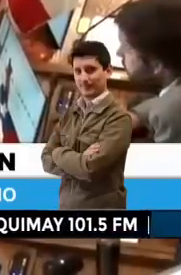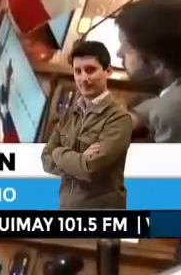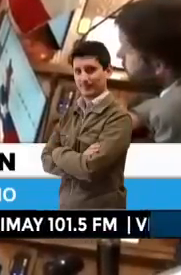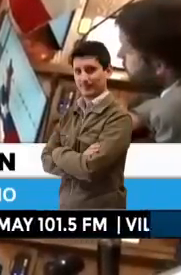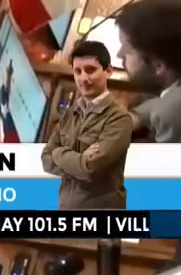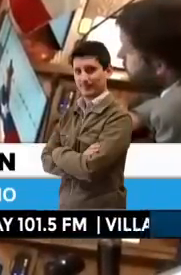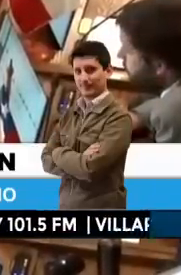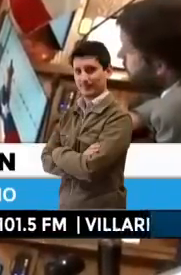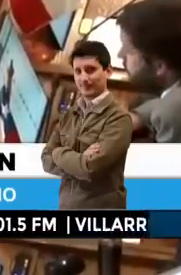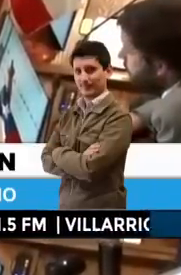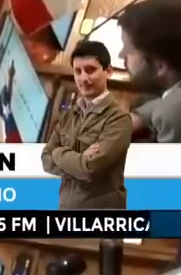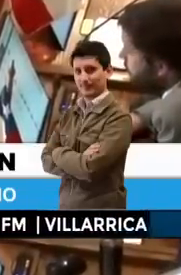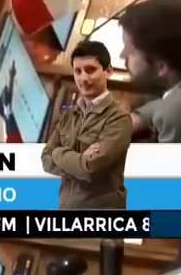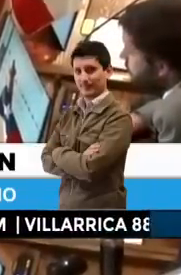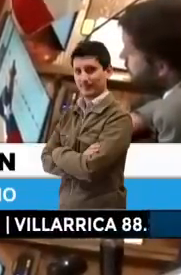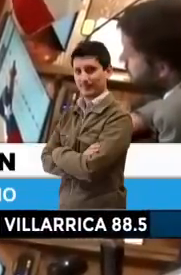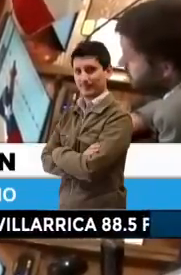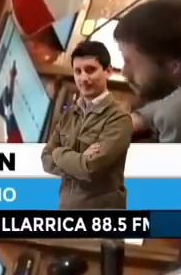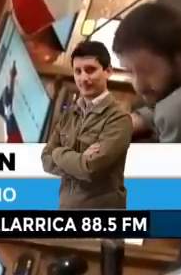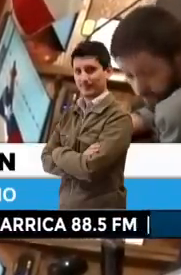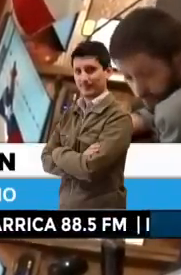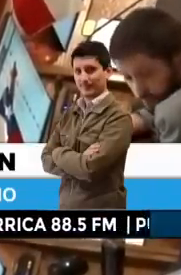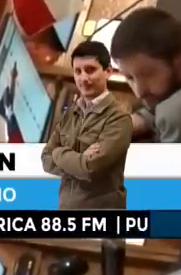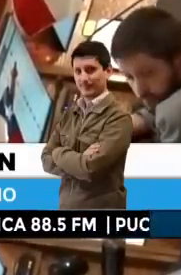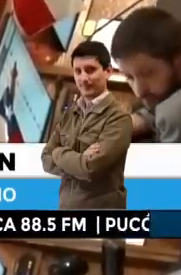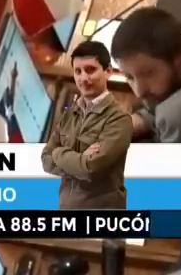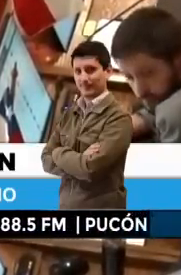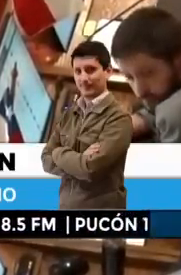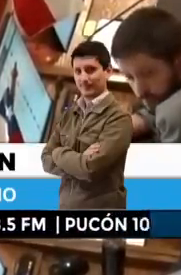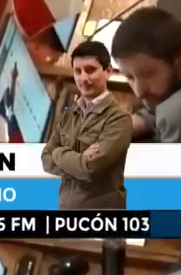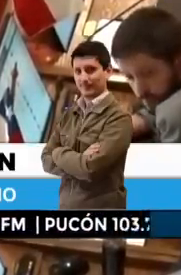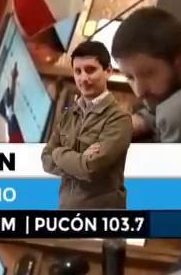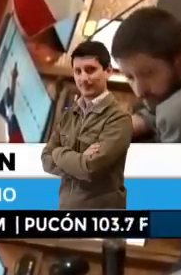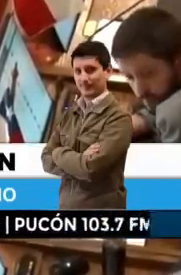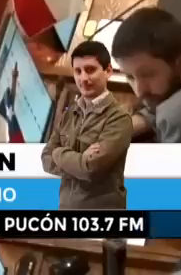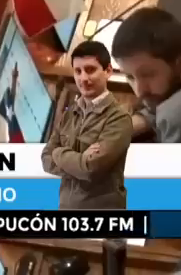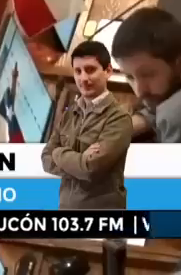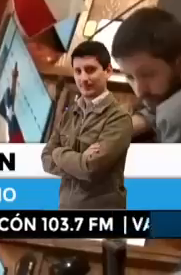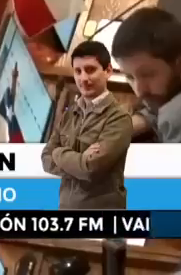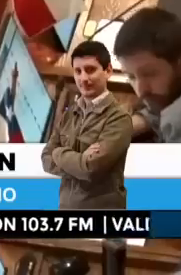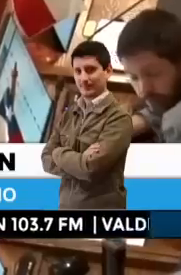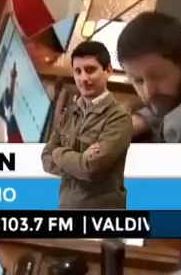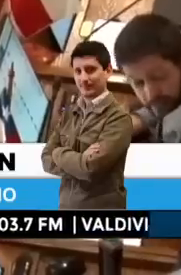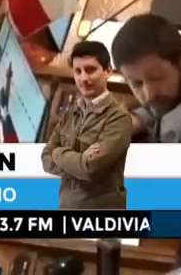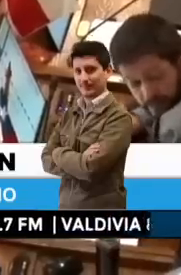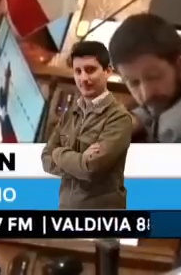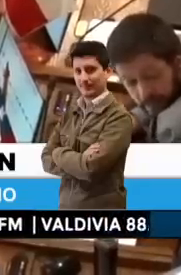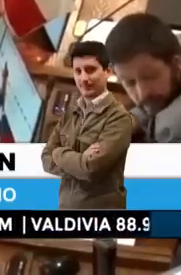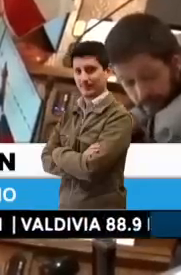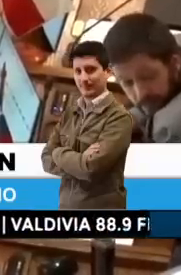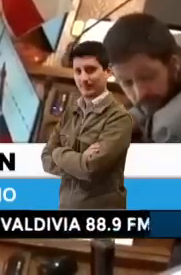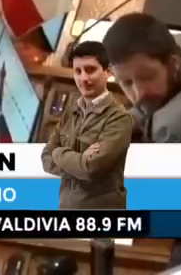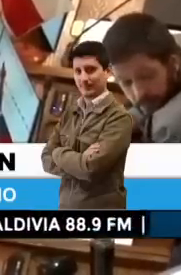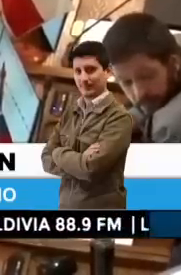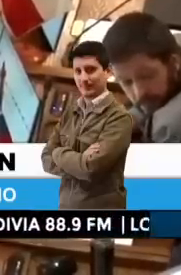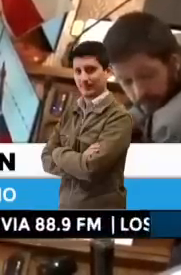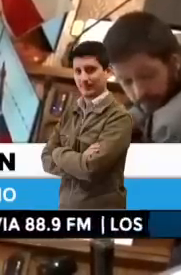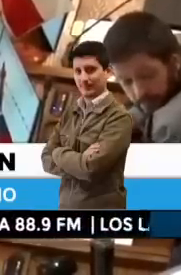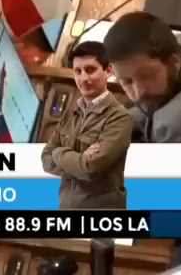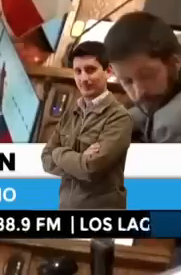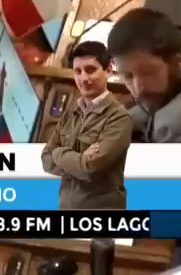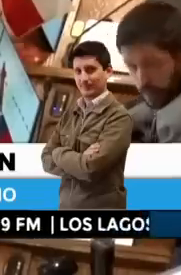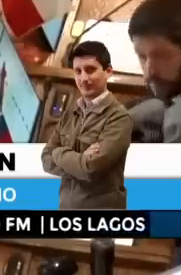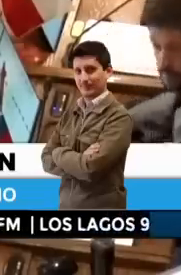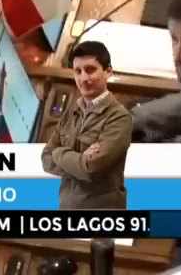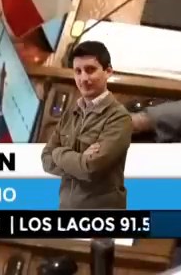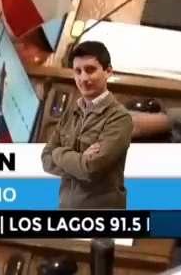avanzando, se despachará en algún momento, lo vemos. ¿Por qué no el gobierno no se acercó a ellos desde el principio? Bueno, si es que creen efectivamente que son ignorantes,